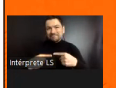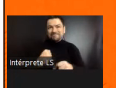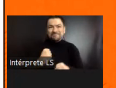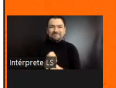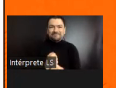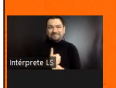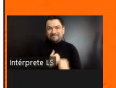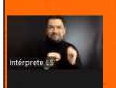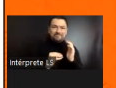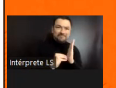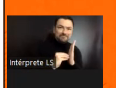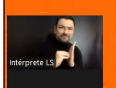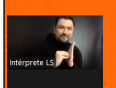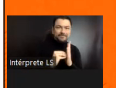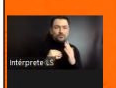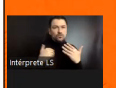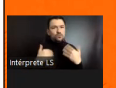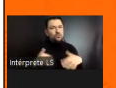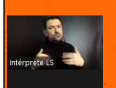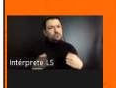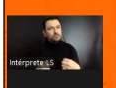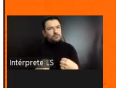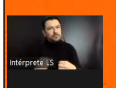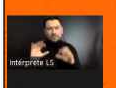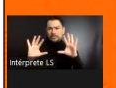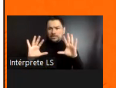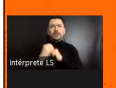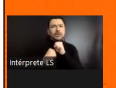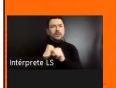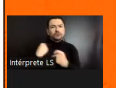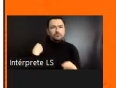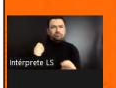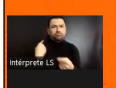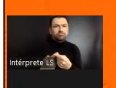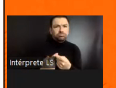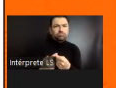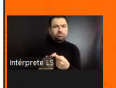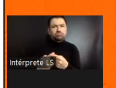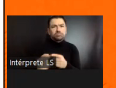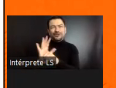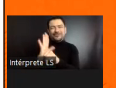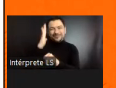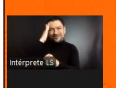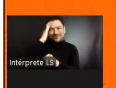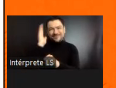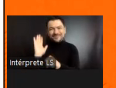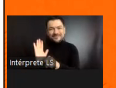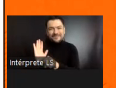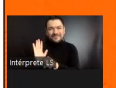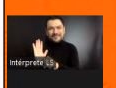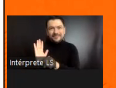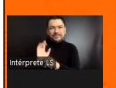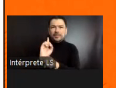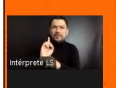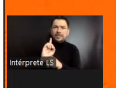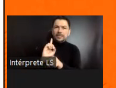marcada en esta última década, pues por la pandemia, y nuevamente hablo desde una perspectiva de los Estados